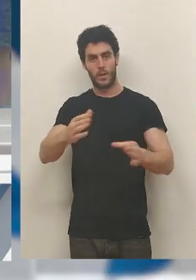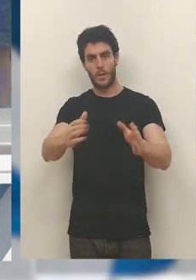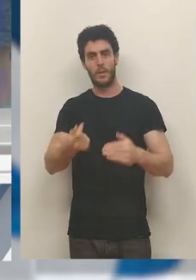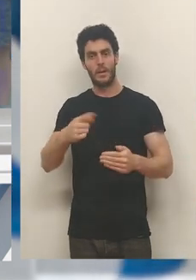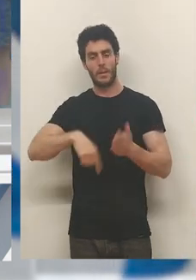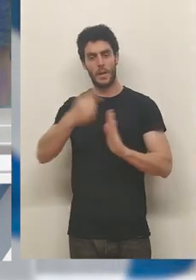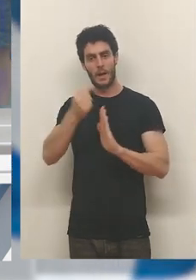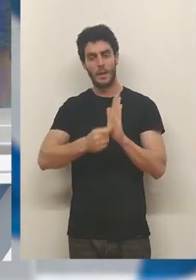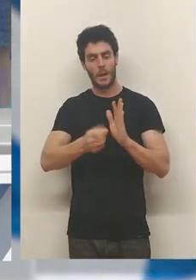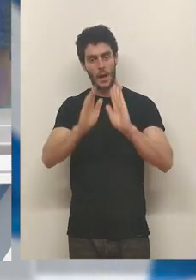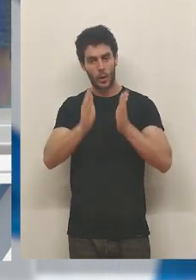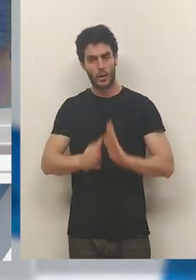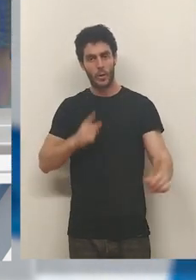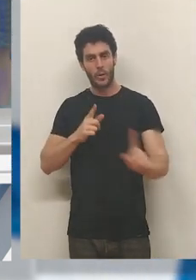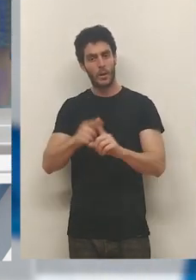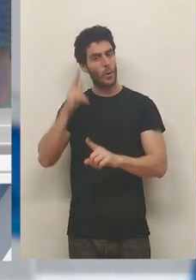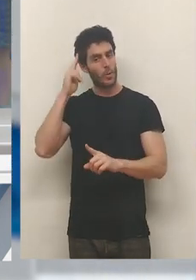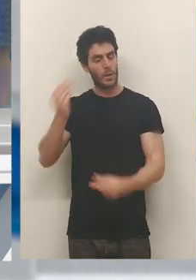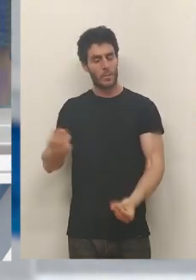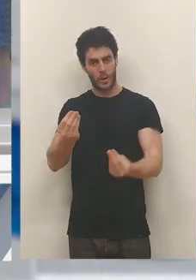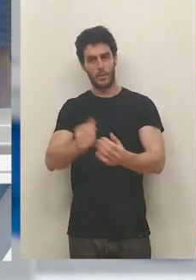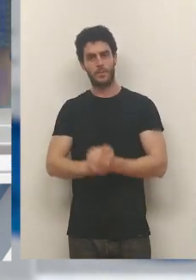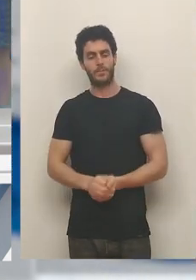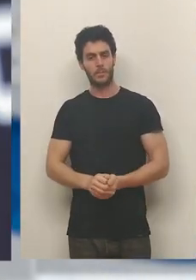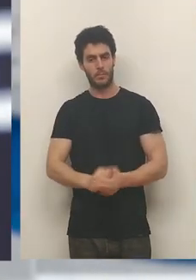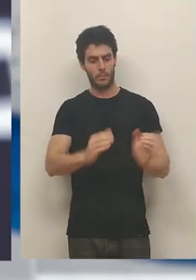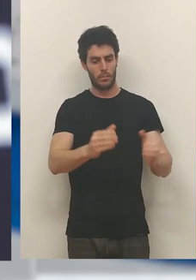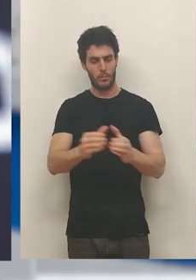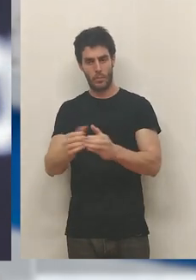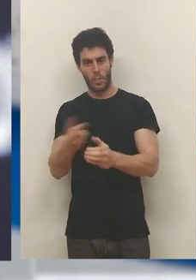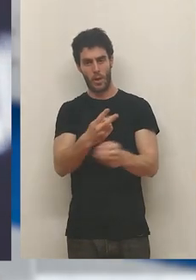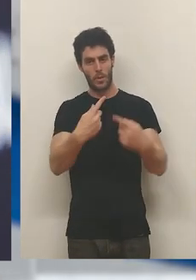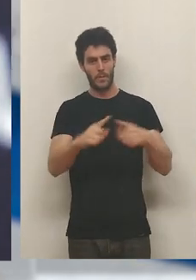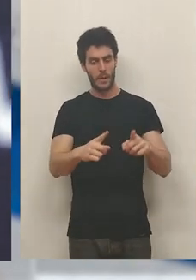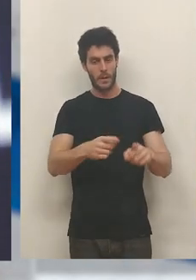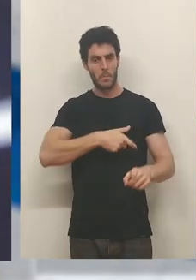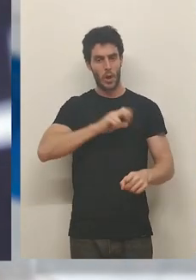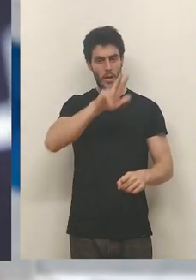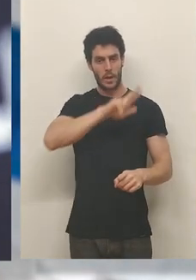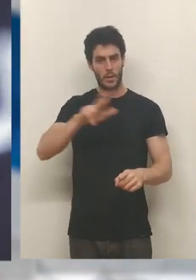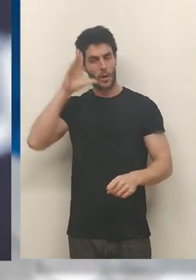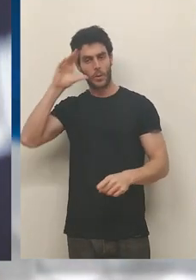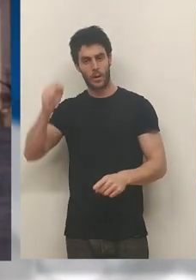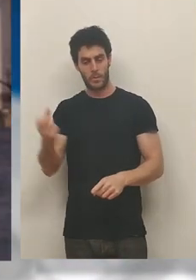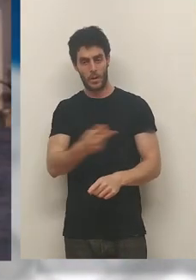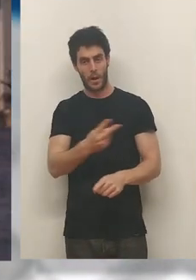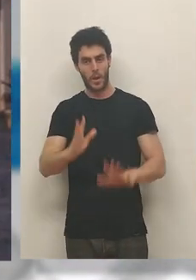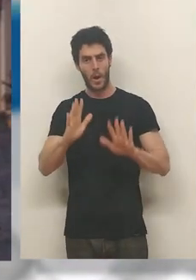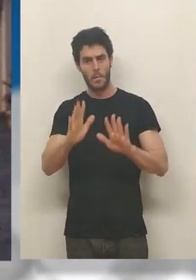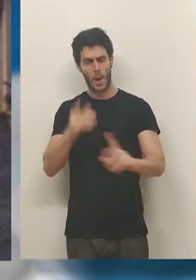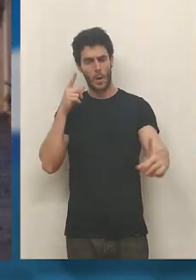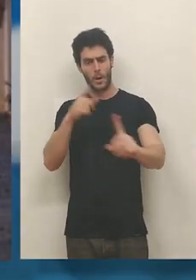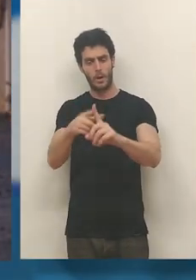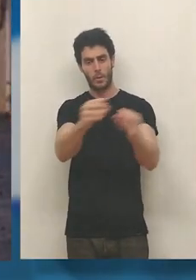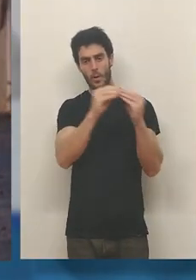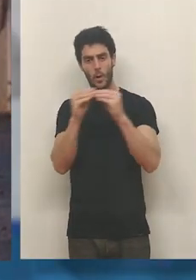así como la ausencia de índices correctores para su retiro. Dos cuerpos diferenciados, Policía Nacional y Guardia